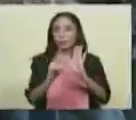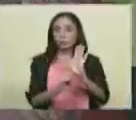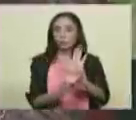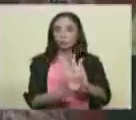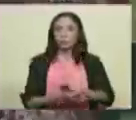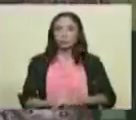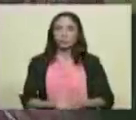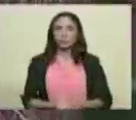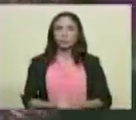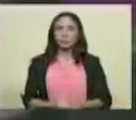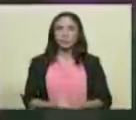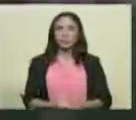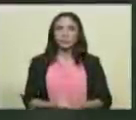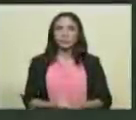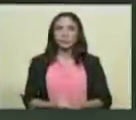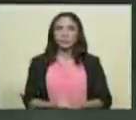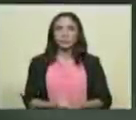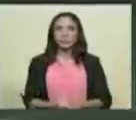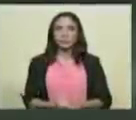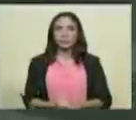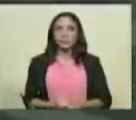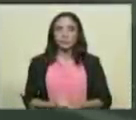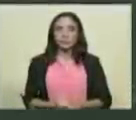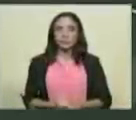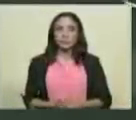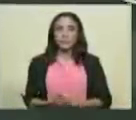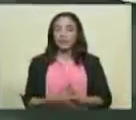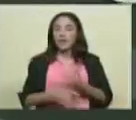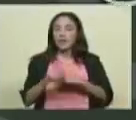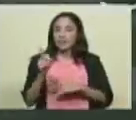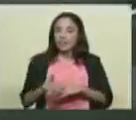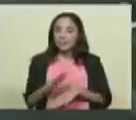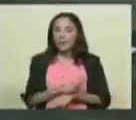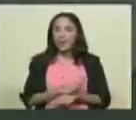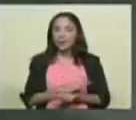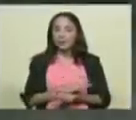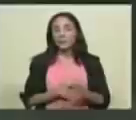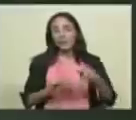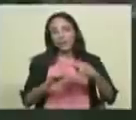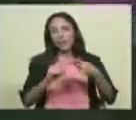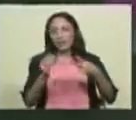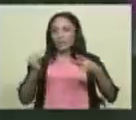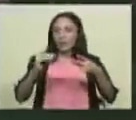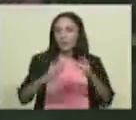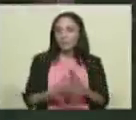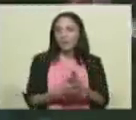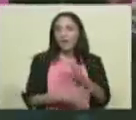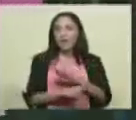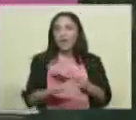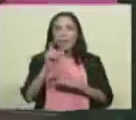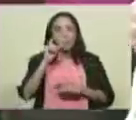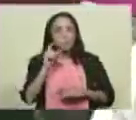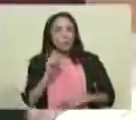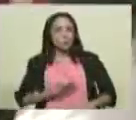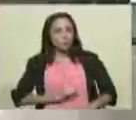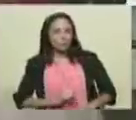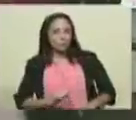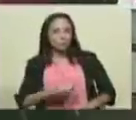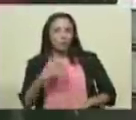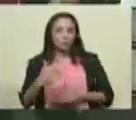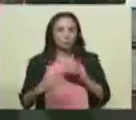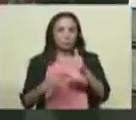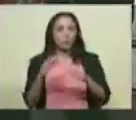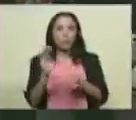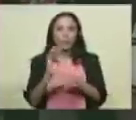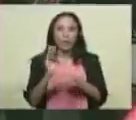La primera está basada en la protección del plan de parto humanizado y la segunda tiene que ver con